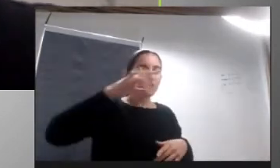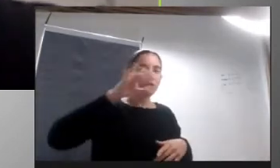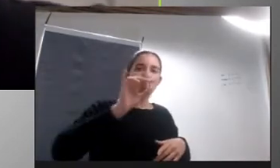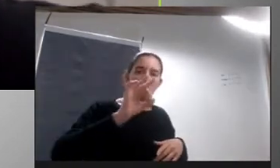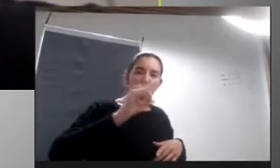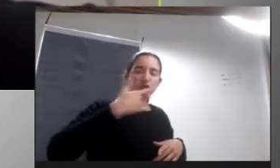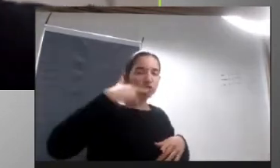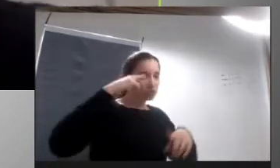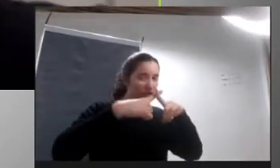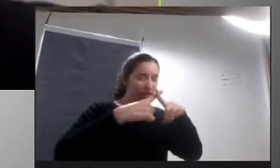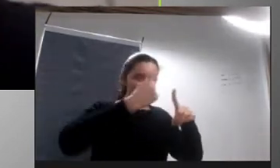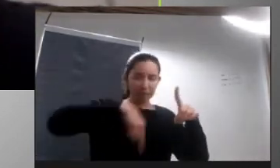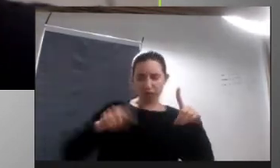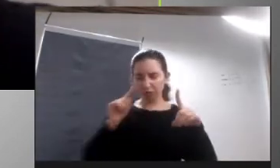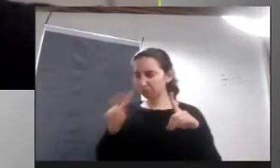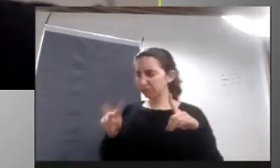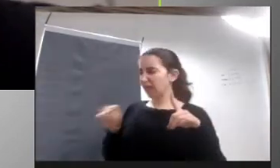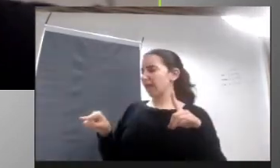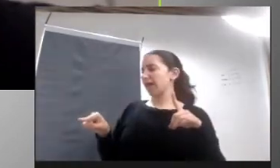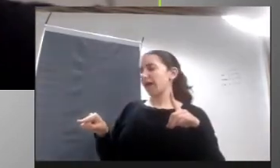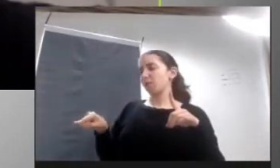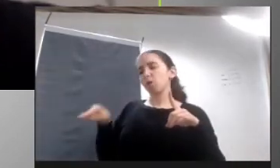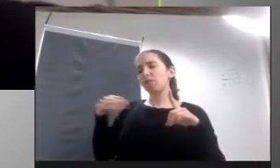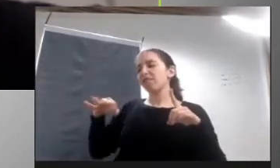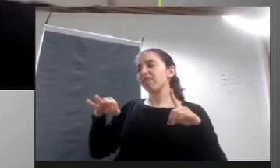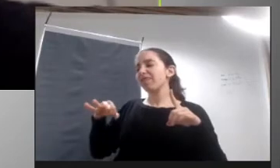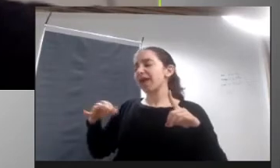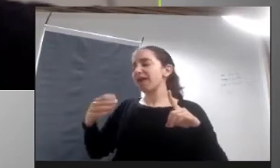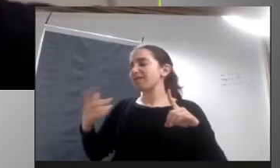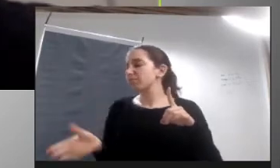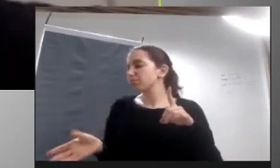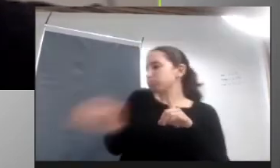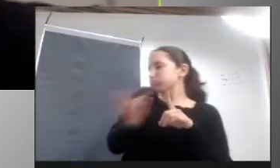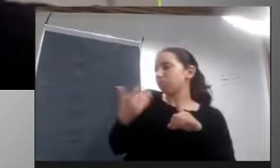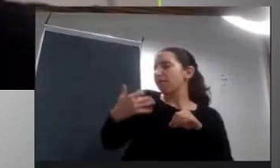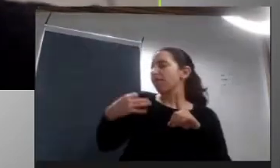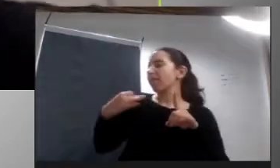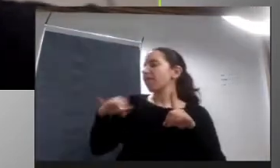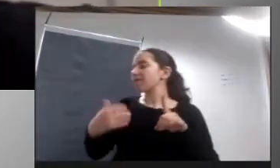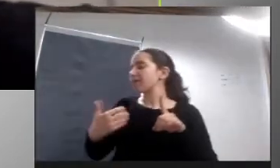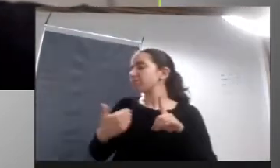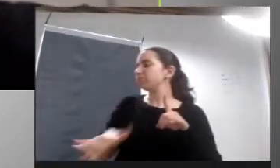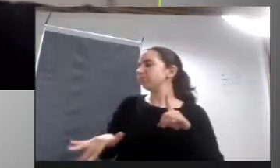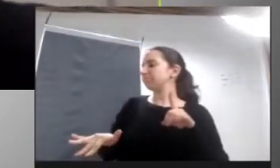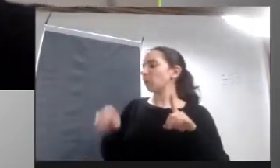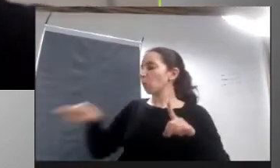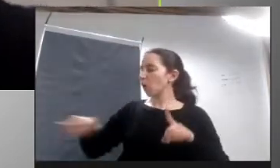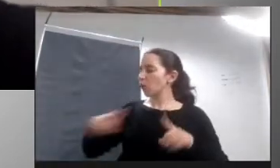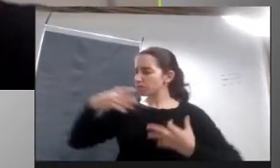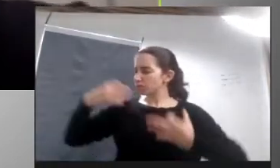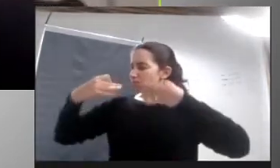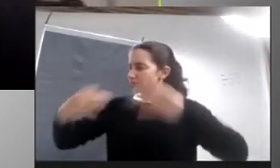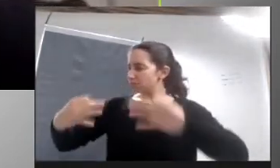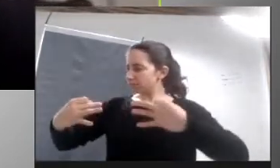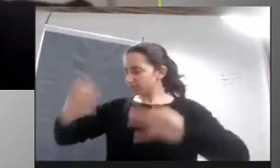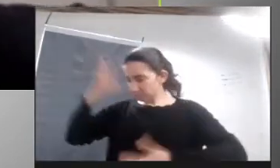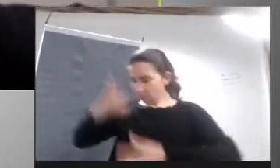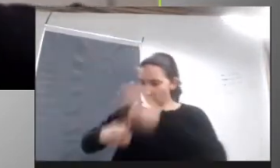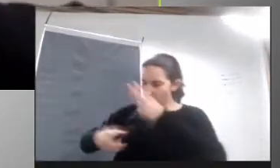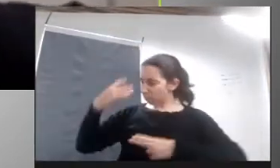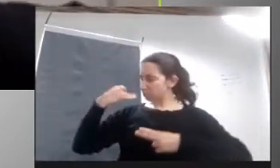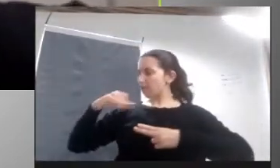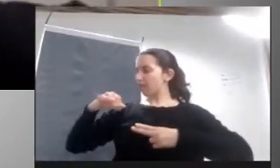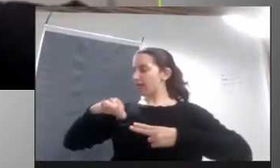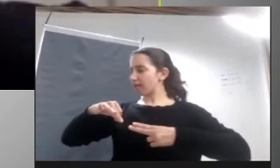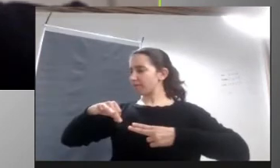parecen vale cualquier precio, incluso el precio de la dignidad a la hora de,